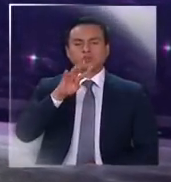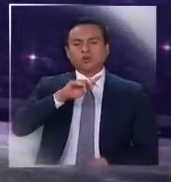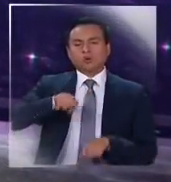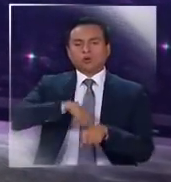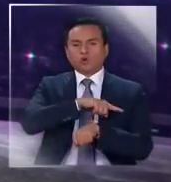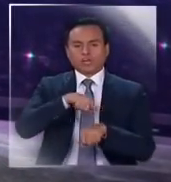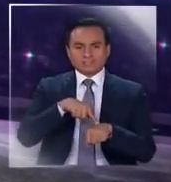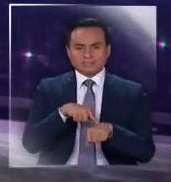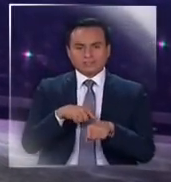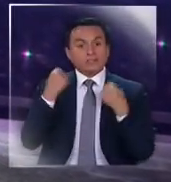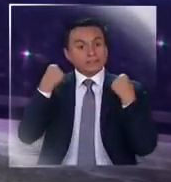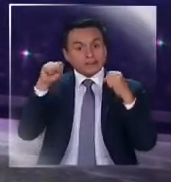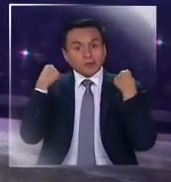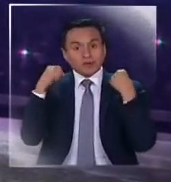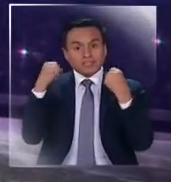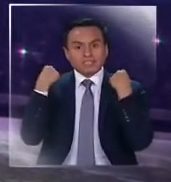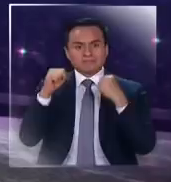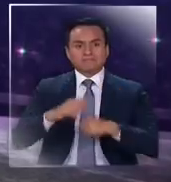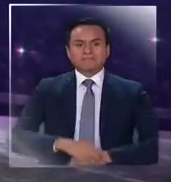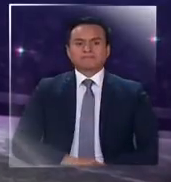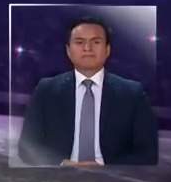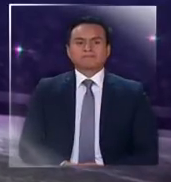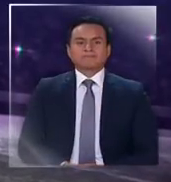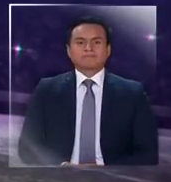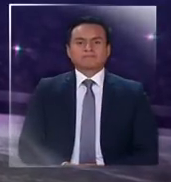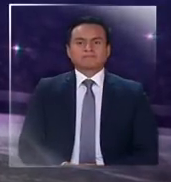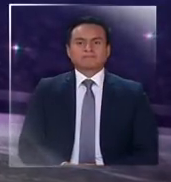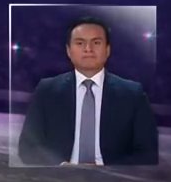24 horas deportes.